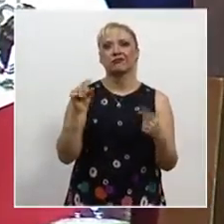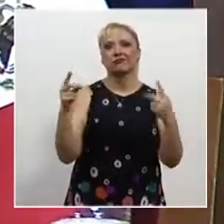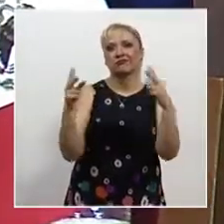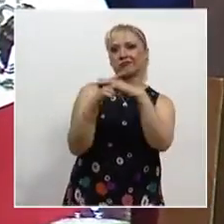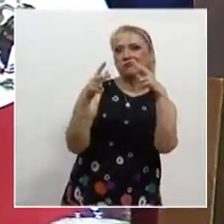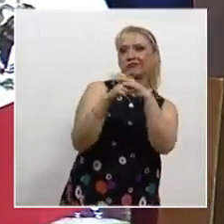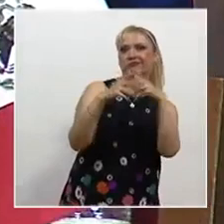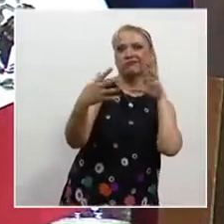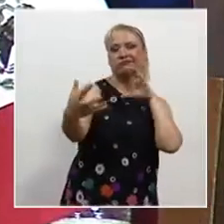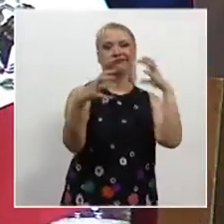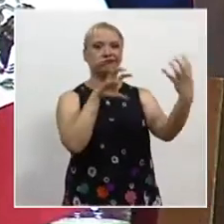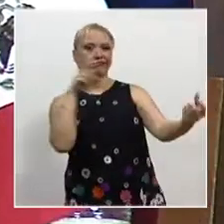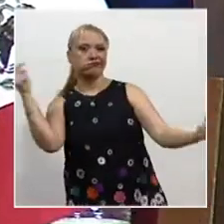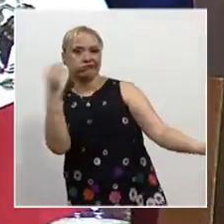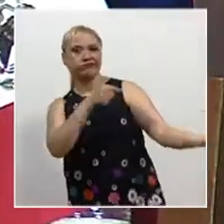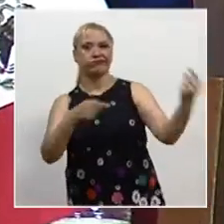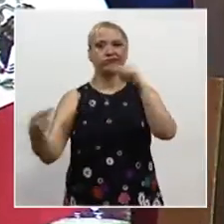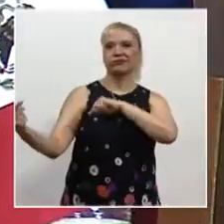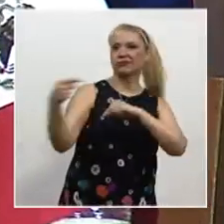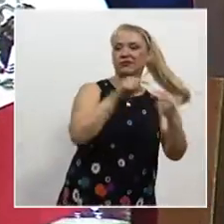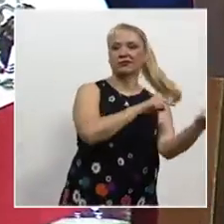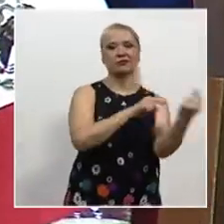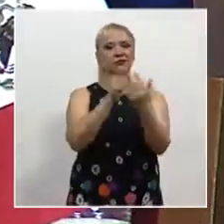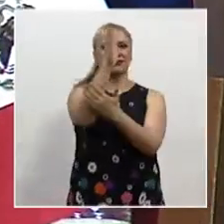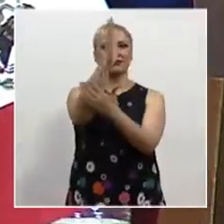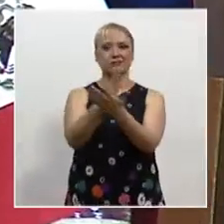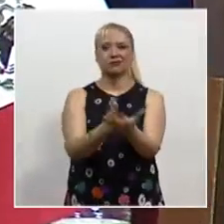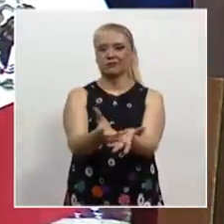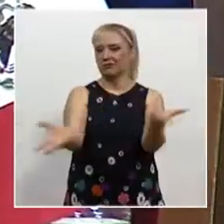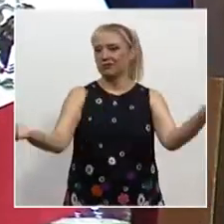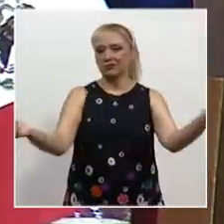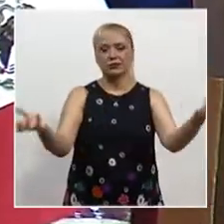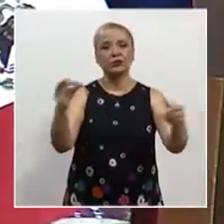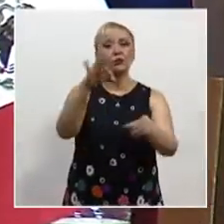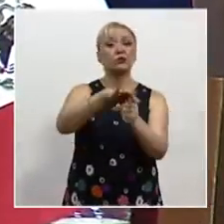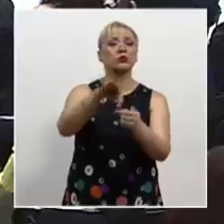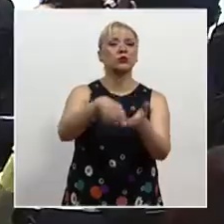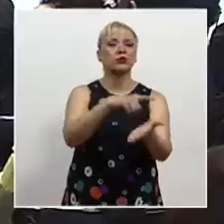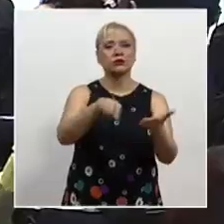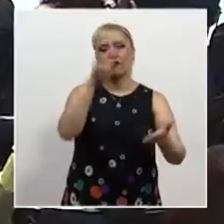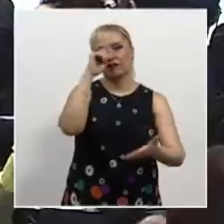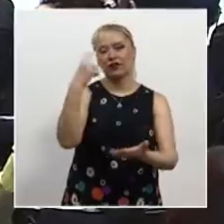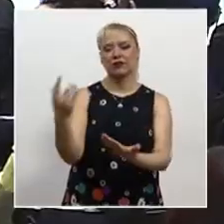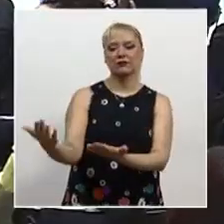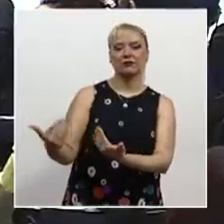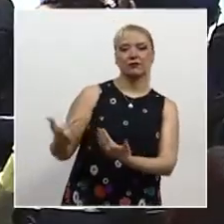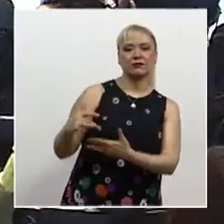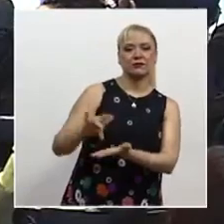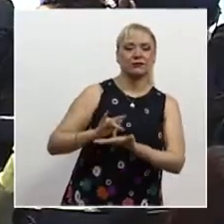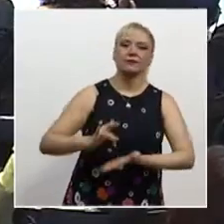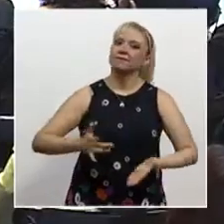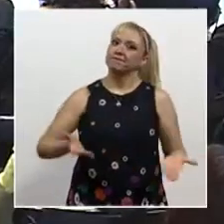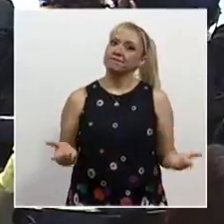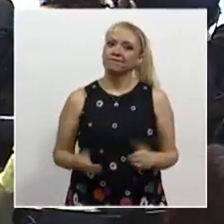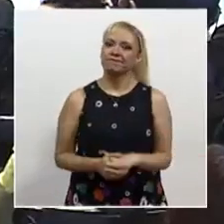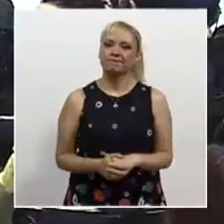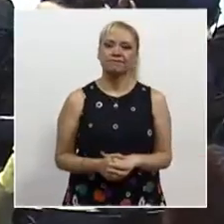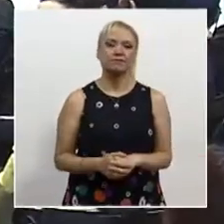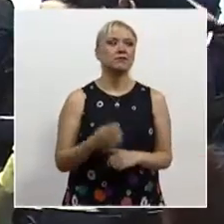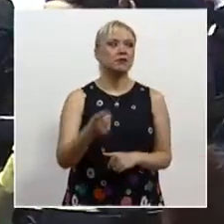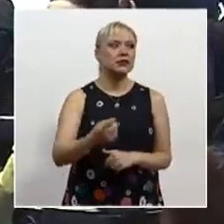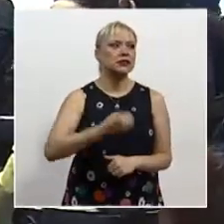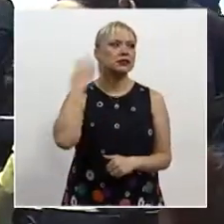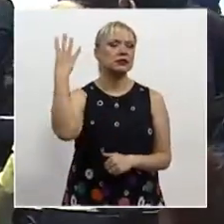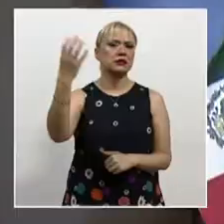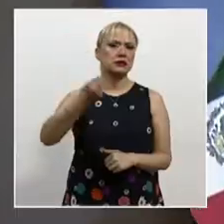al odio y hasta la manipulación en procesos electorales. Cumbre Iberoamericana que busca fortalecer